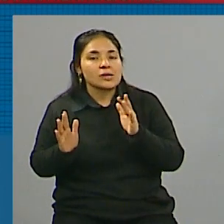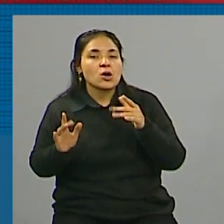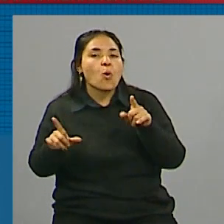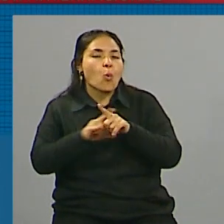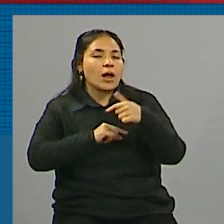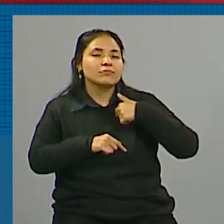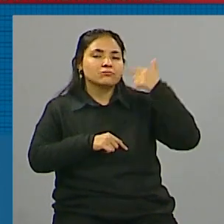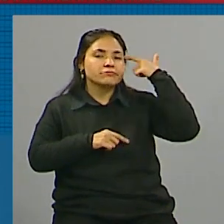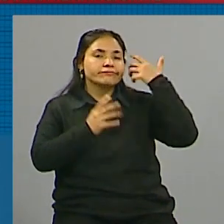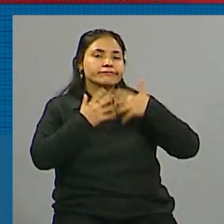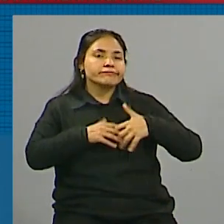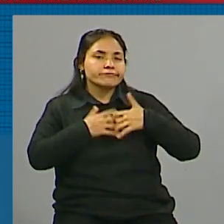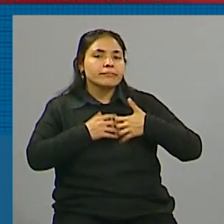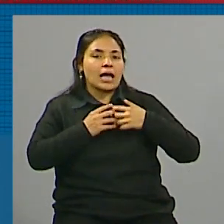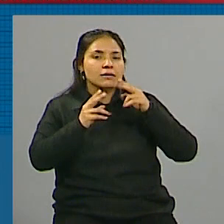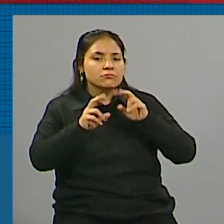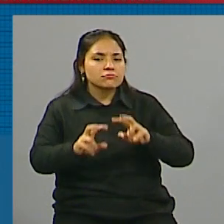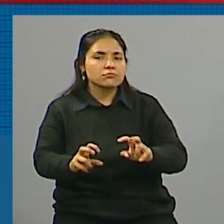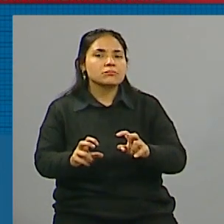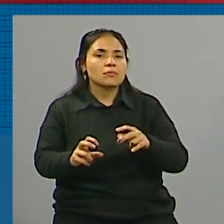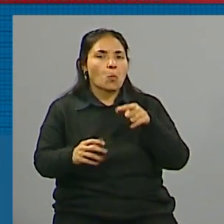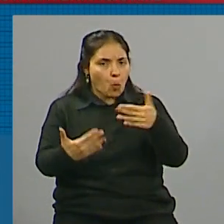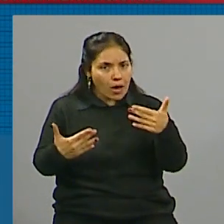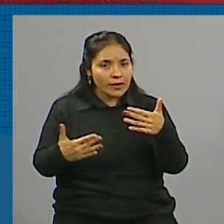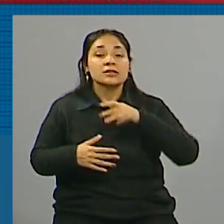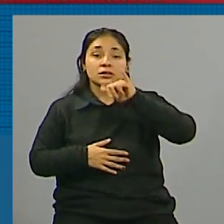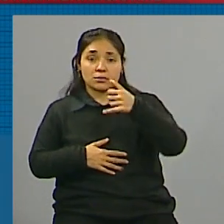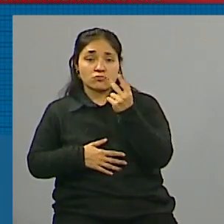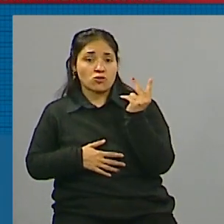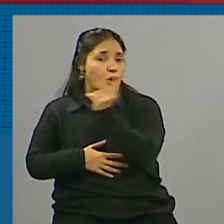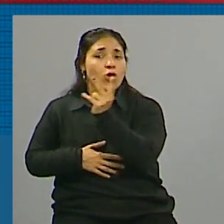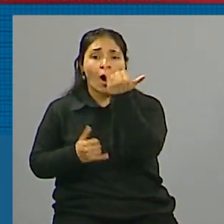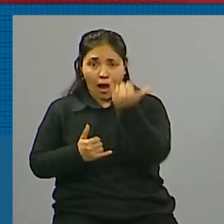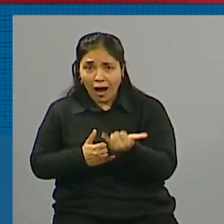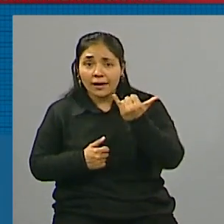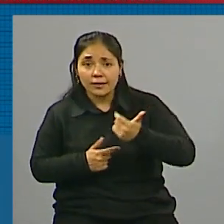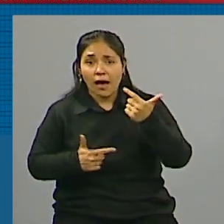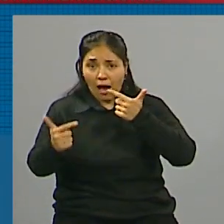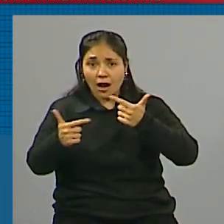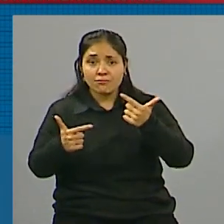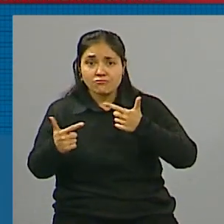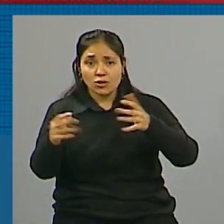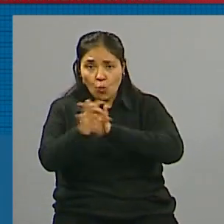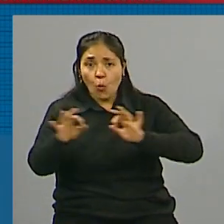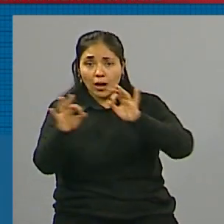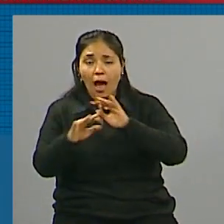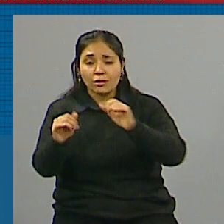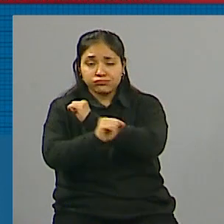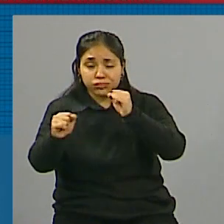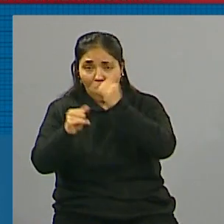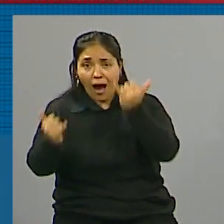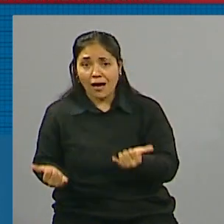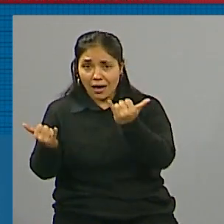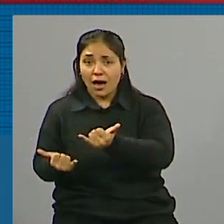analizo y digo, ¿puede ser real y posible? Sí, porque tienen la capacidad. Y los socios de ambas partes también tienen la capacidad y el enriquecimiento como para